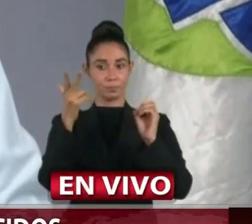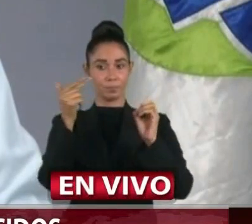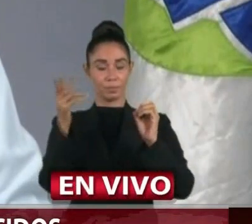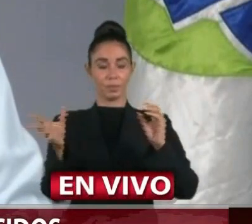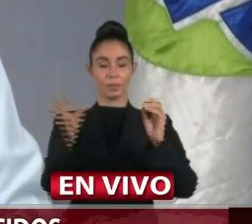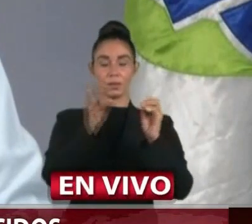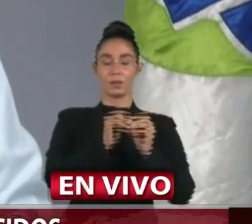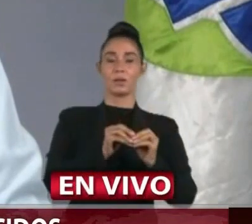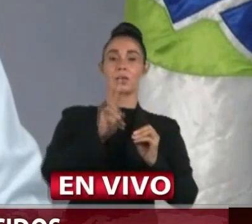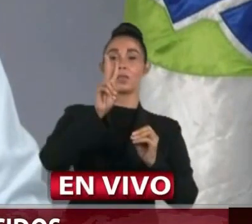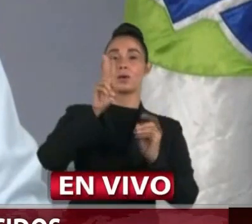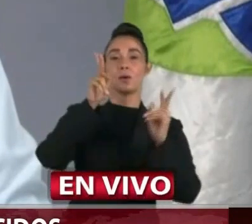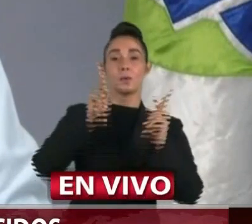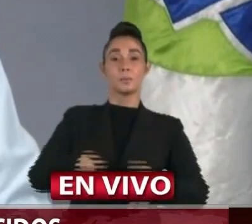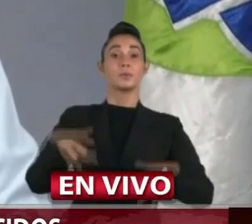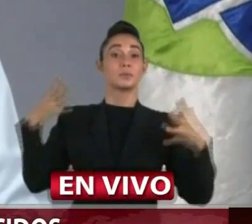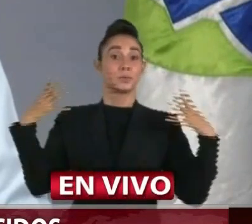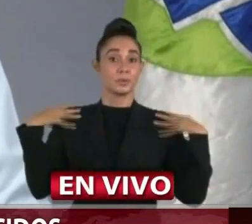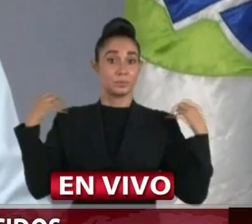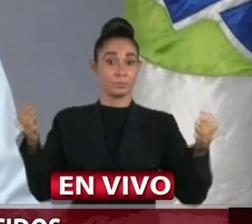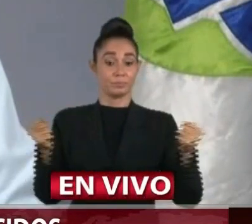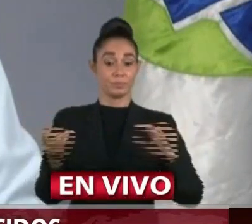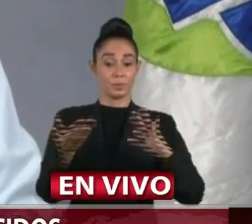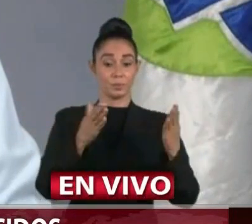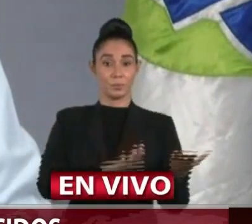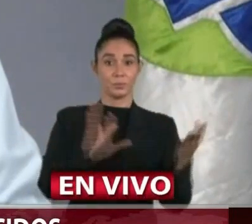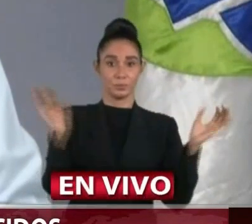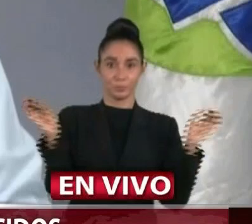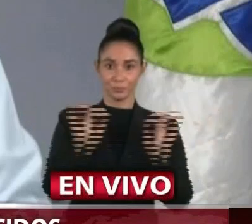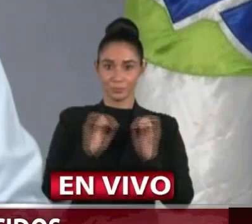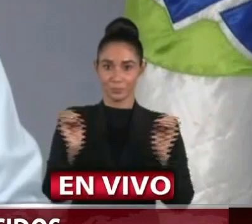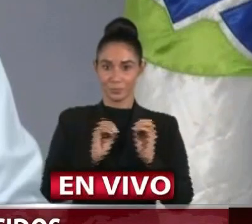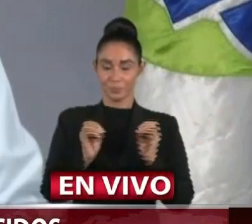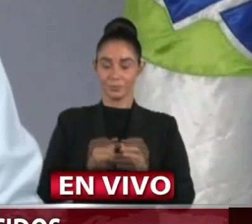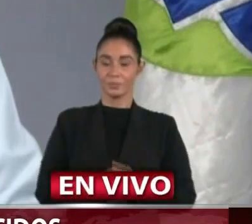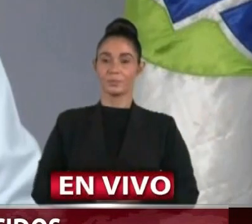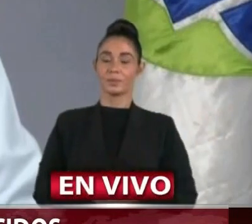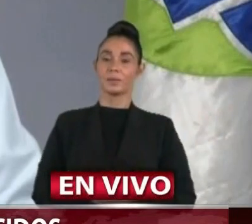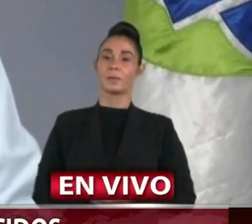acumulados, 2 recuperados, 0 fallecimiento.